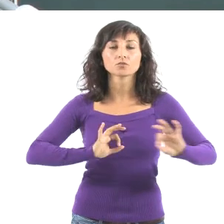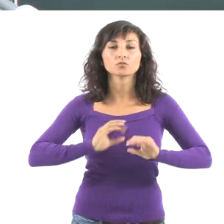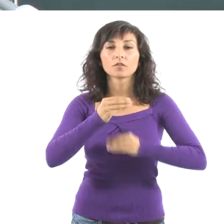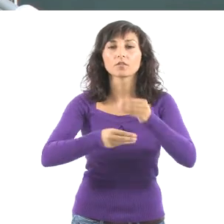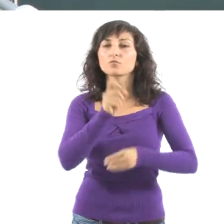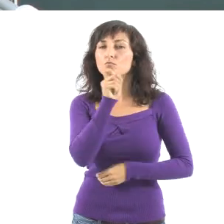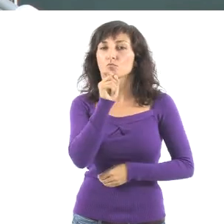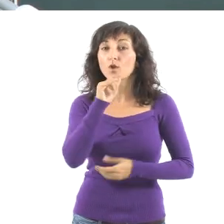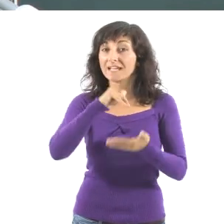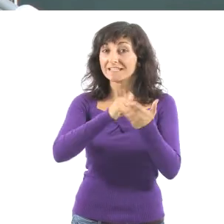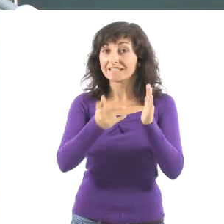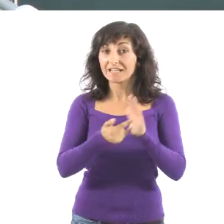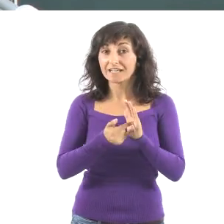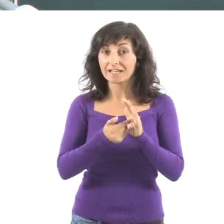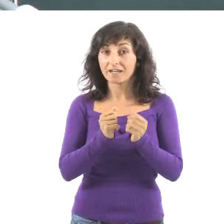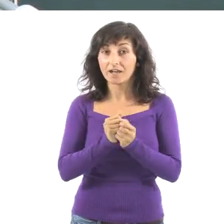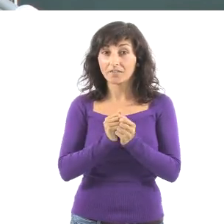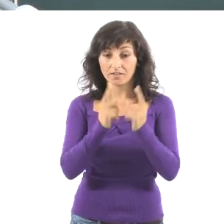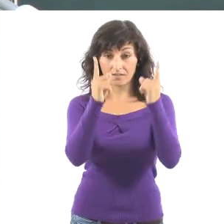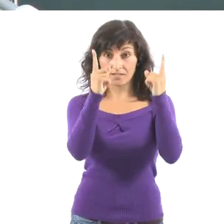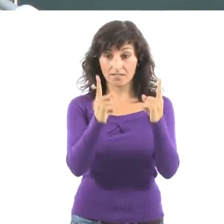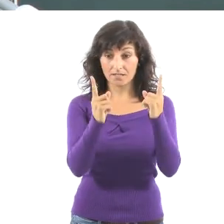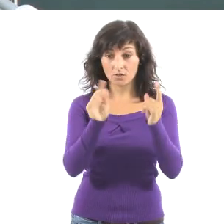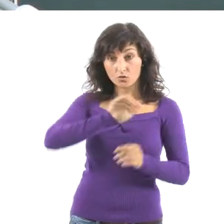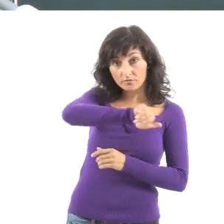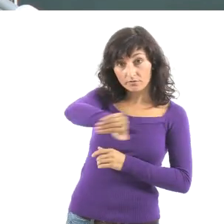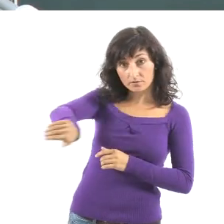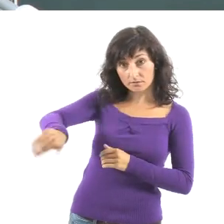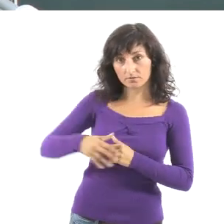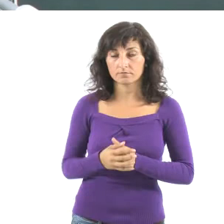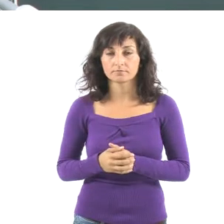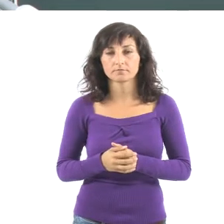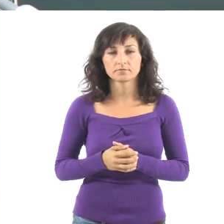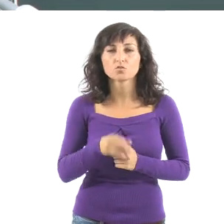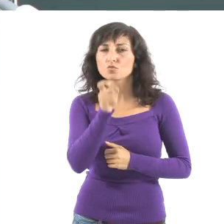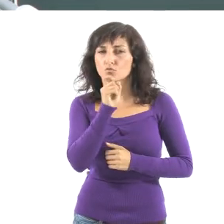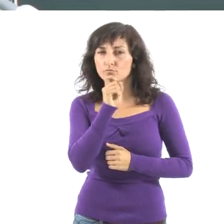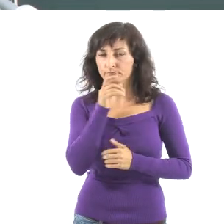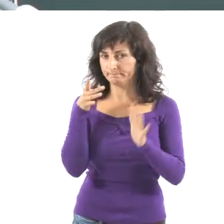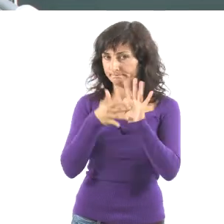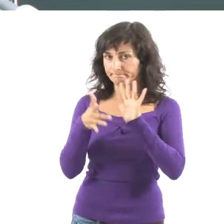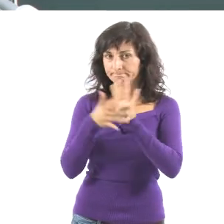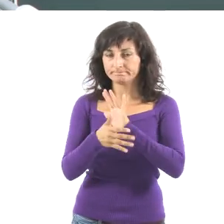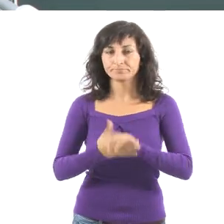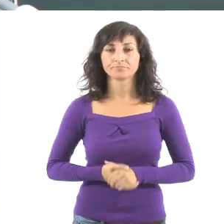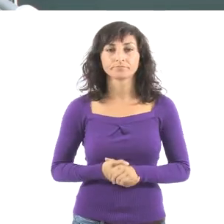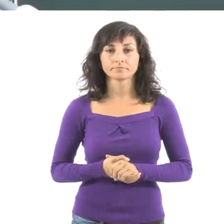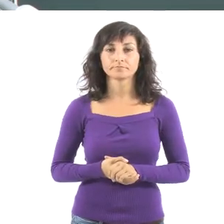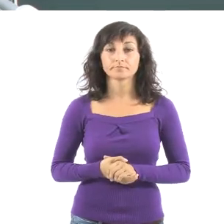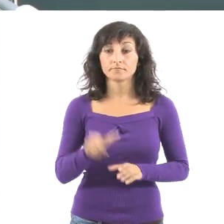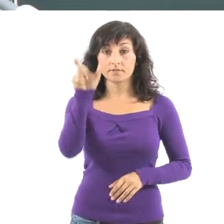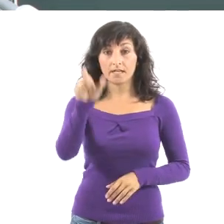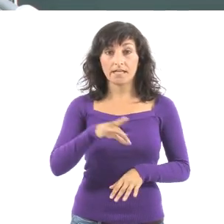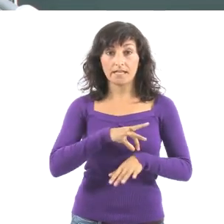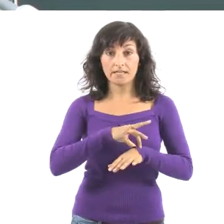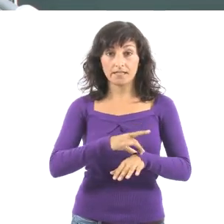técnica denominada de giro enfrentado. Esta técnica consta de los siguientes pasos. El guía se enfrenta a la